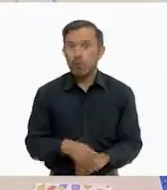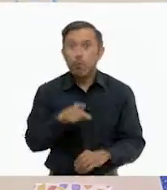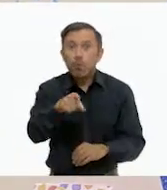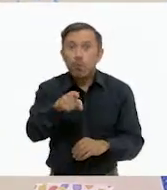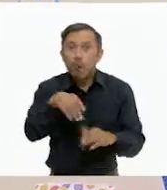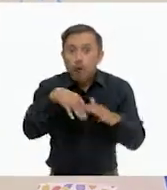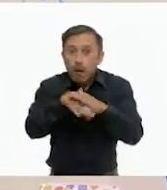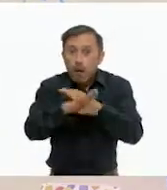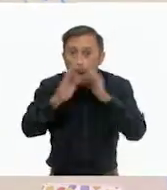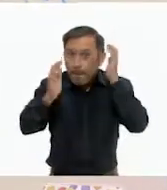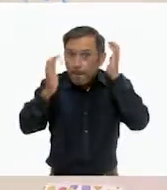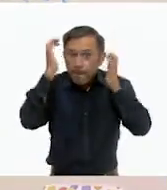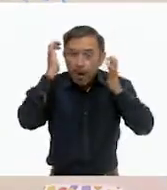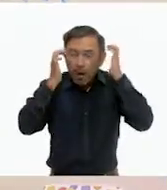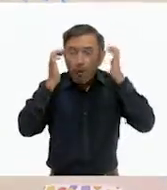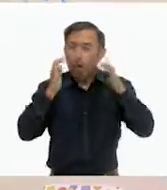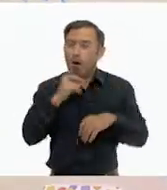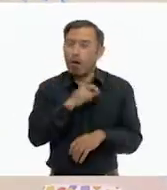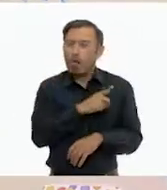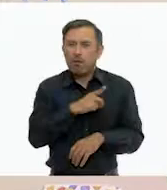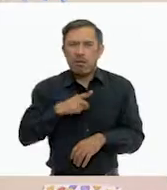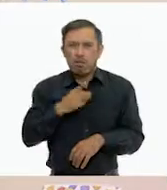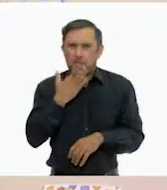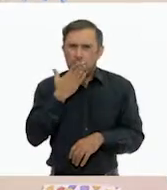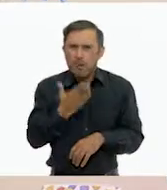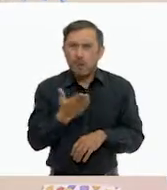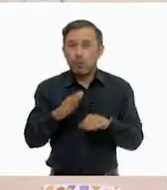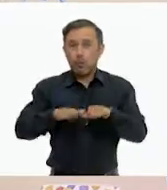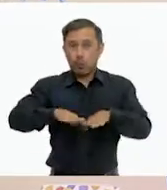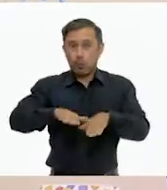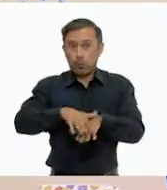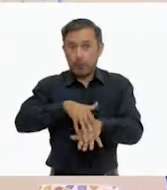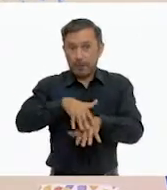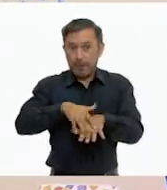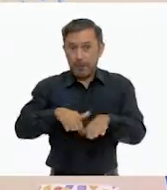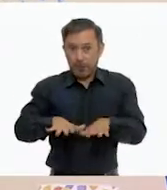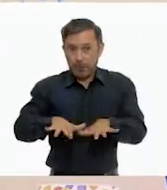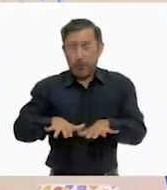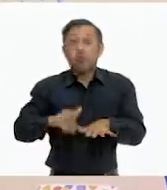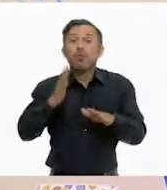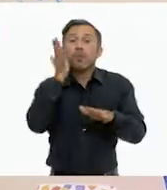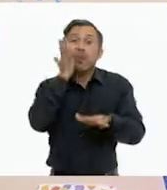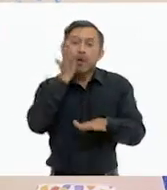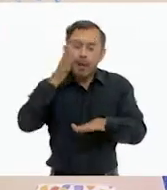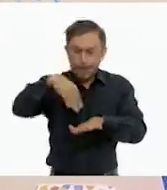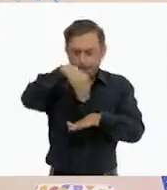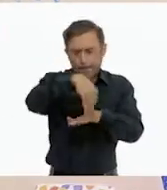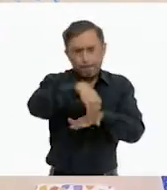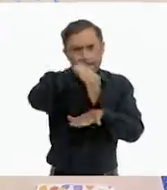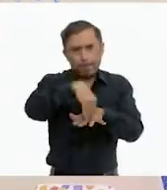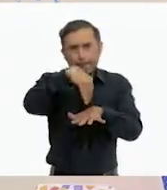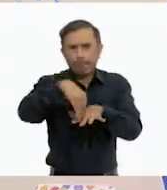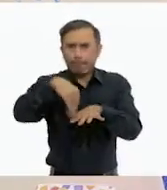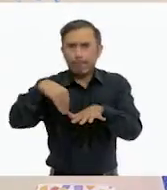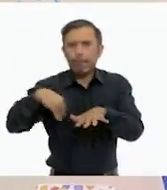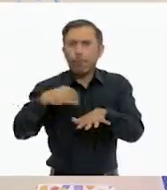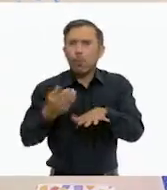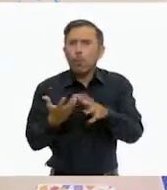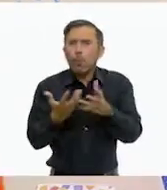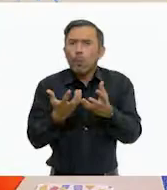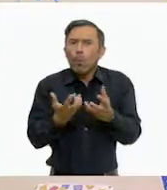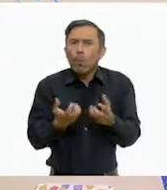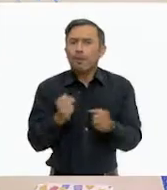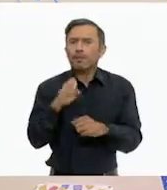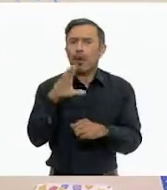tienes que secar muy bien entre las uñas de tus dedos con la toalla. Tienes que cortar tus